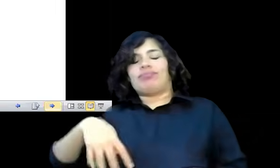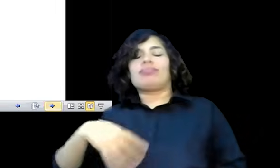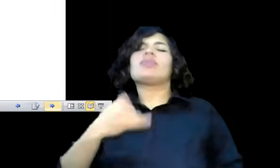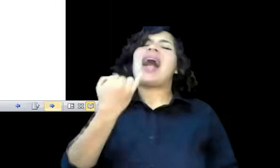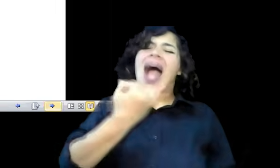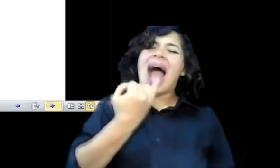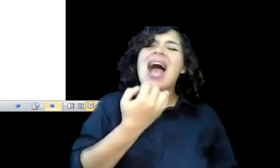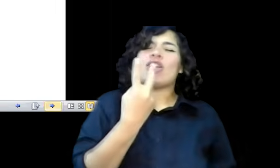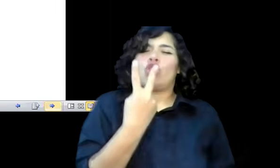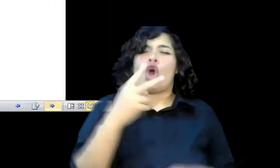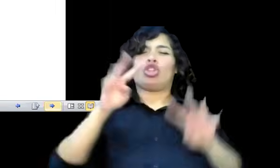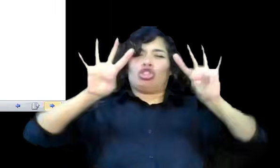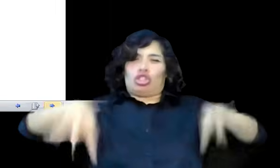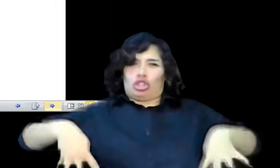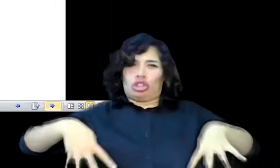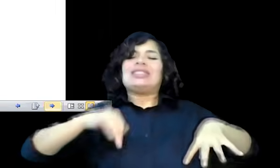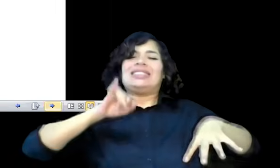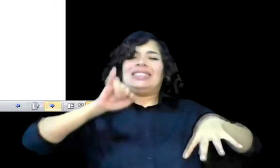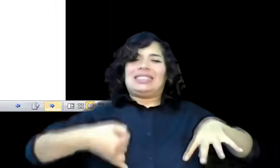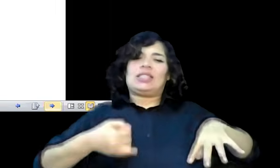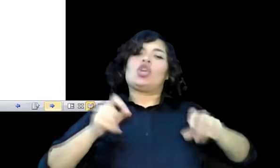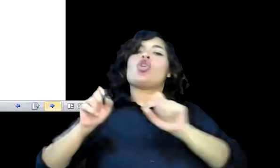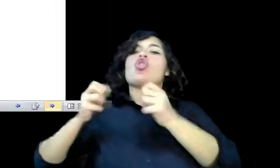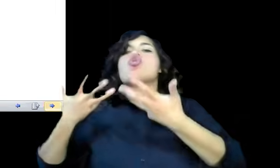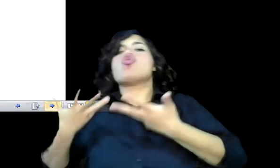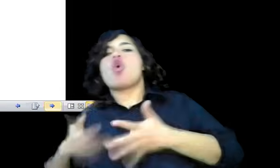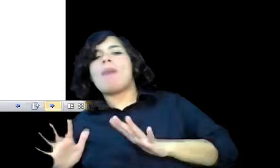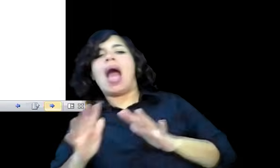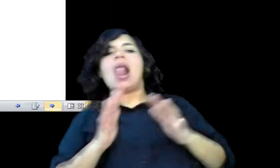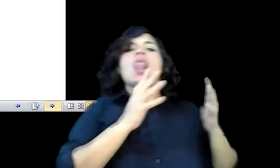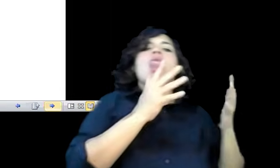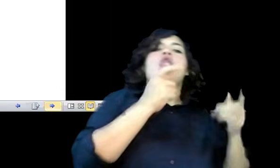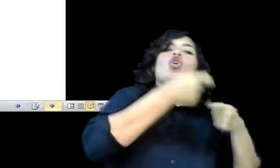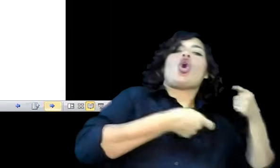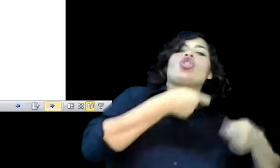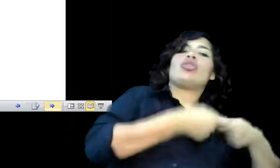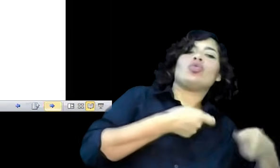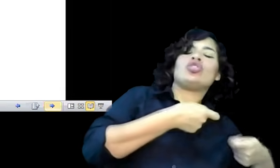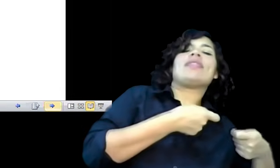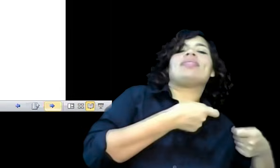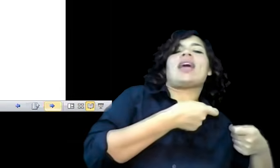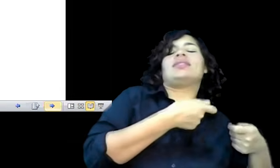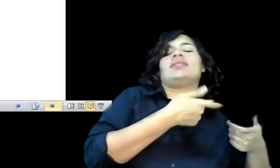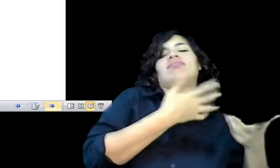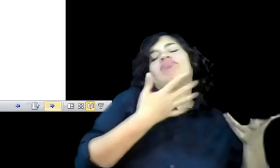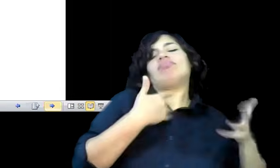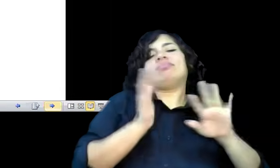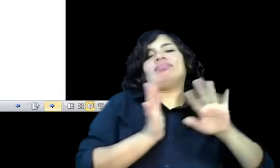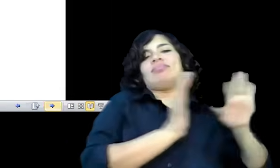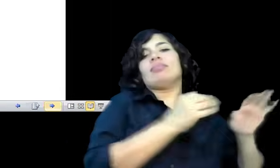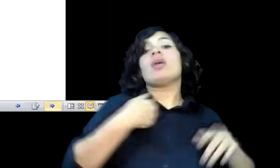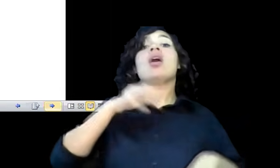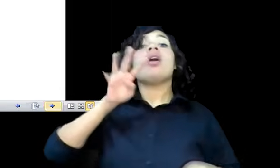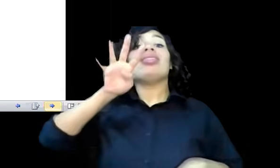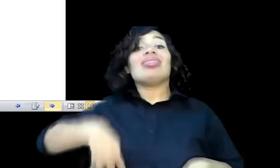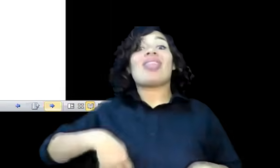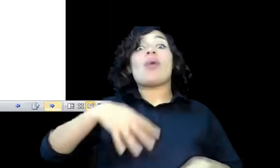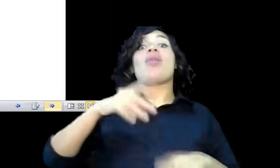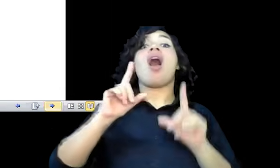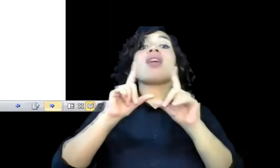Hay dos porque está la normal y la de contribuyentes cumplidores. Le vamos a aplicar, sí, la tabla del